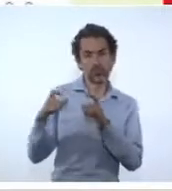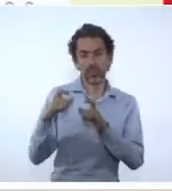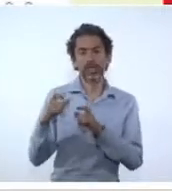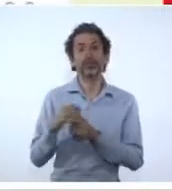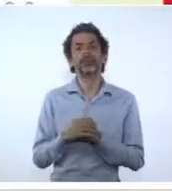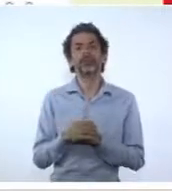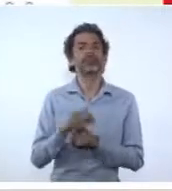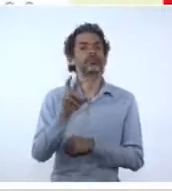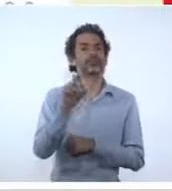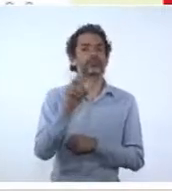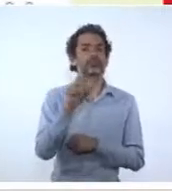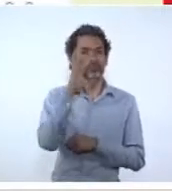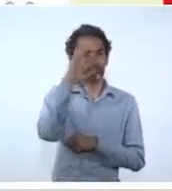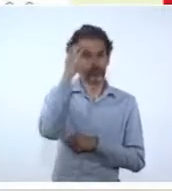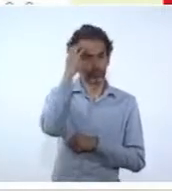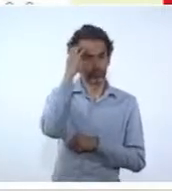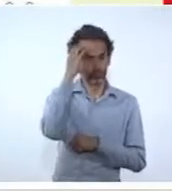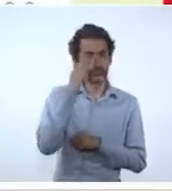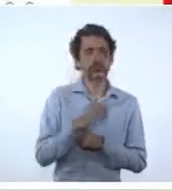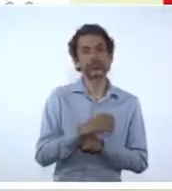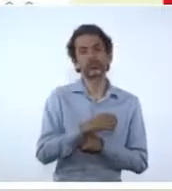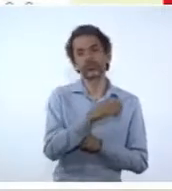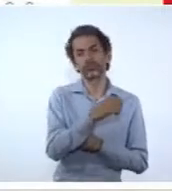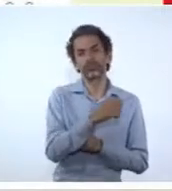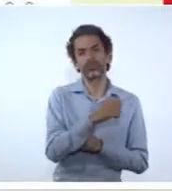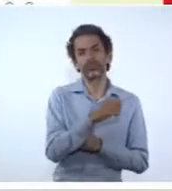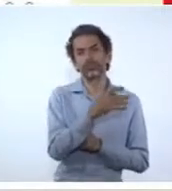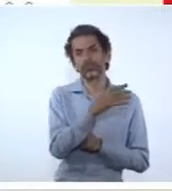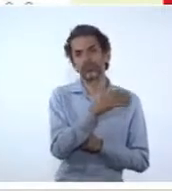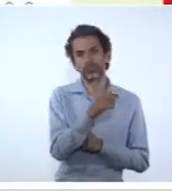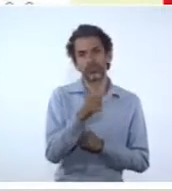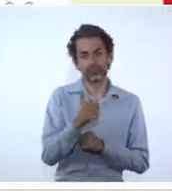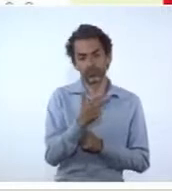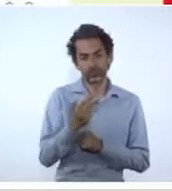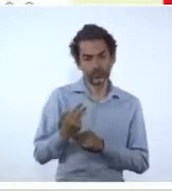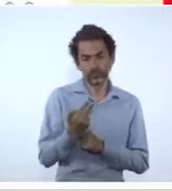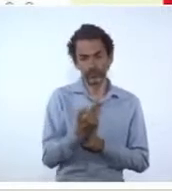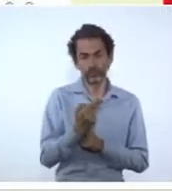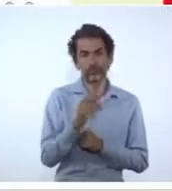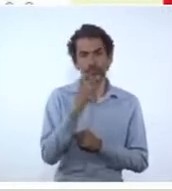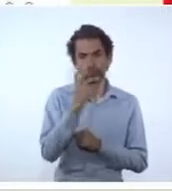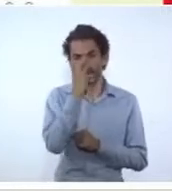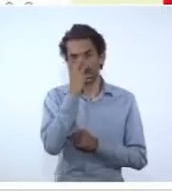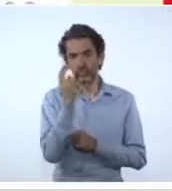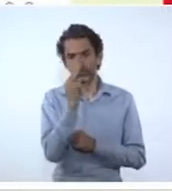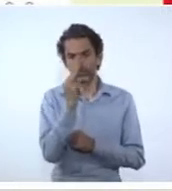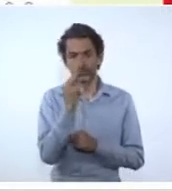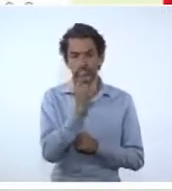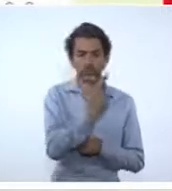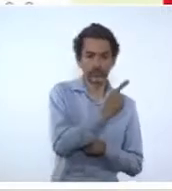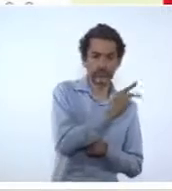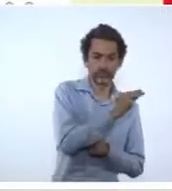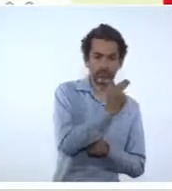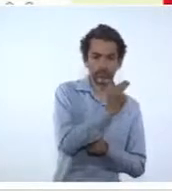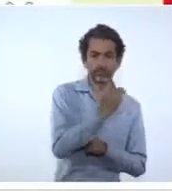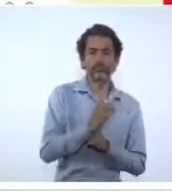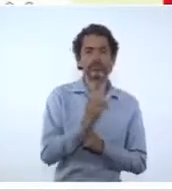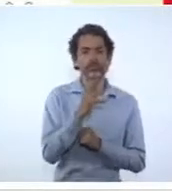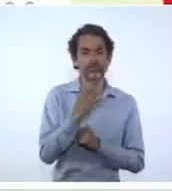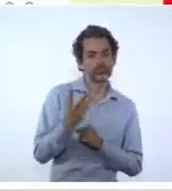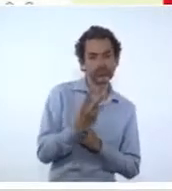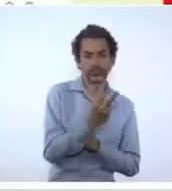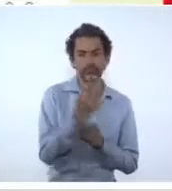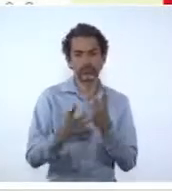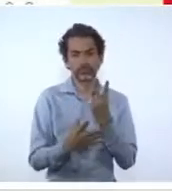de 30 camas en cada uno, sumando los dos, tanto intubados como no intubados, es decir, son alrededor